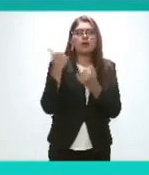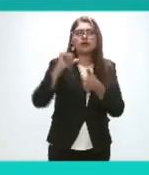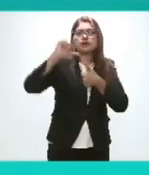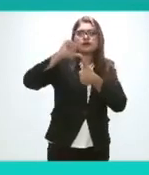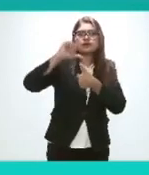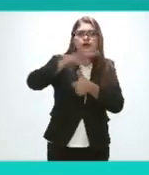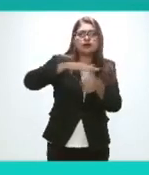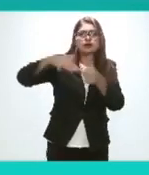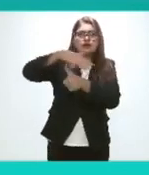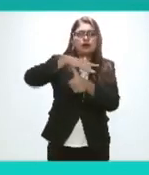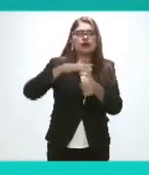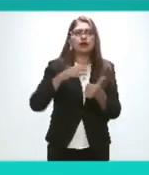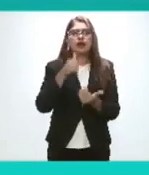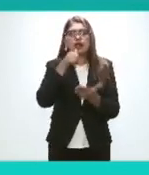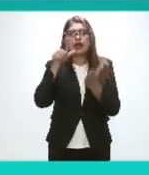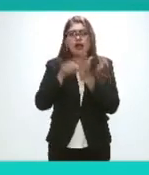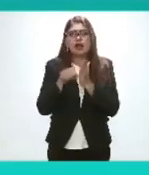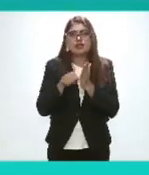de